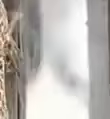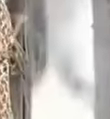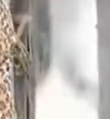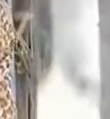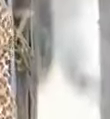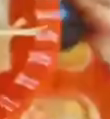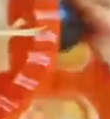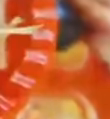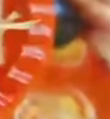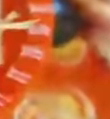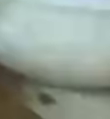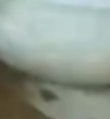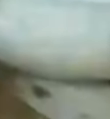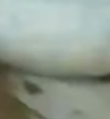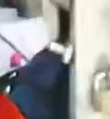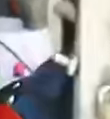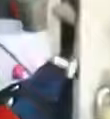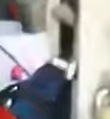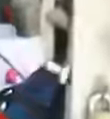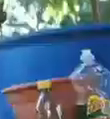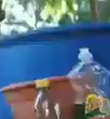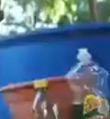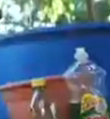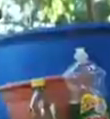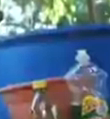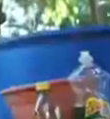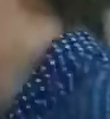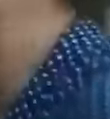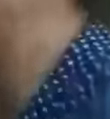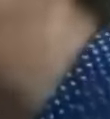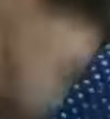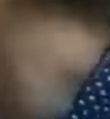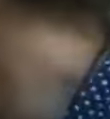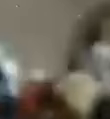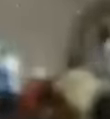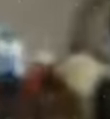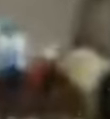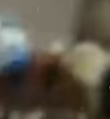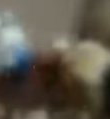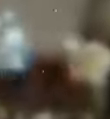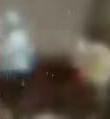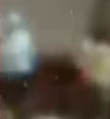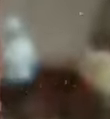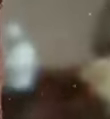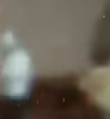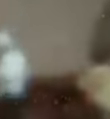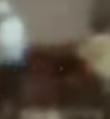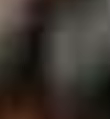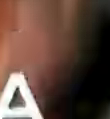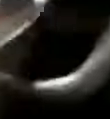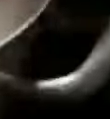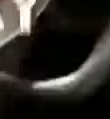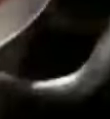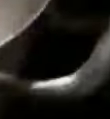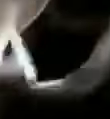Pero ahí andaba yo queriendo hacer todo lo que hacen las mujeres PAME. Está rico. Miradas sin